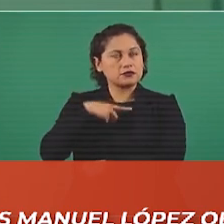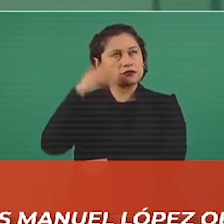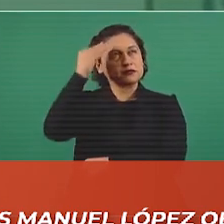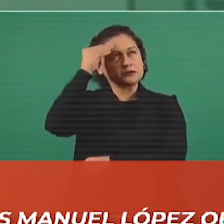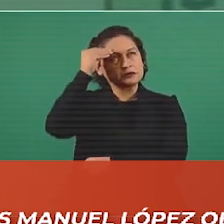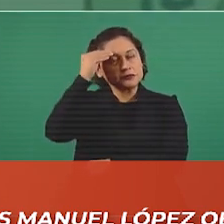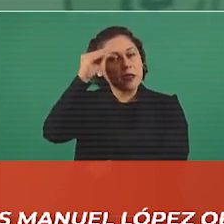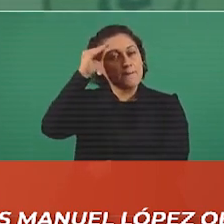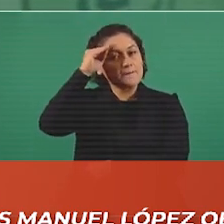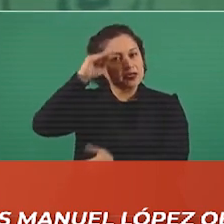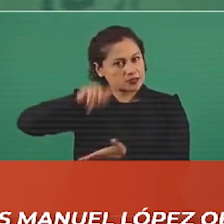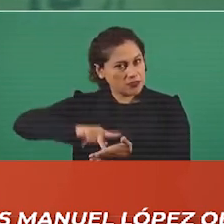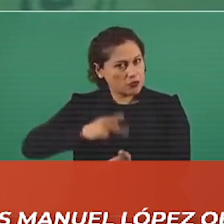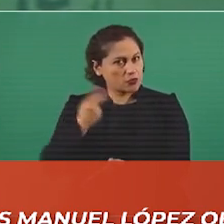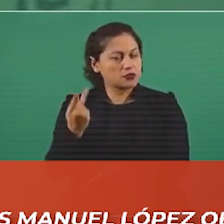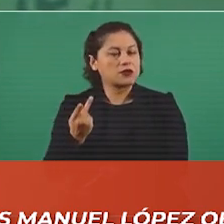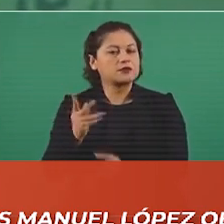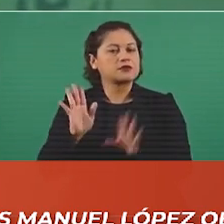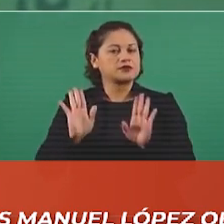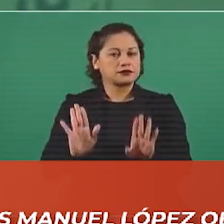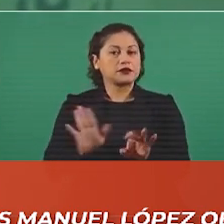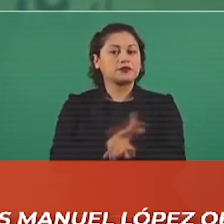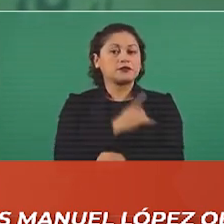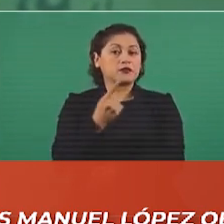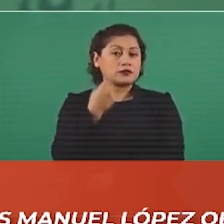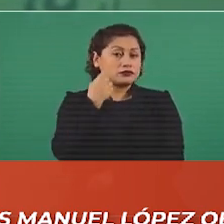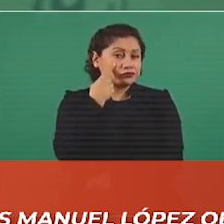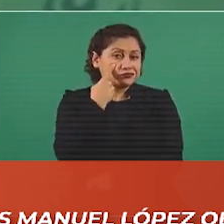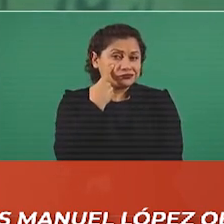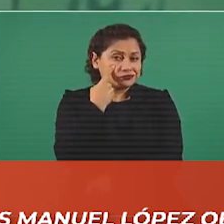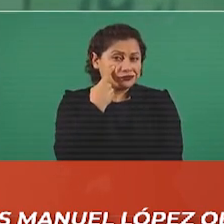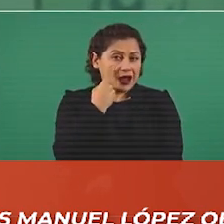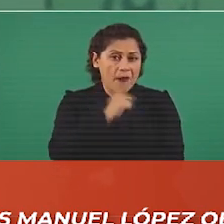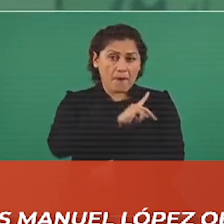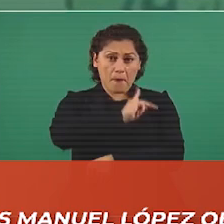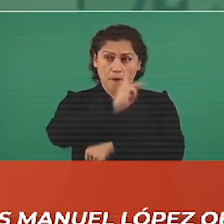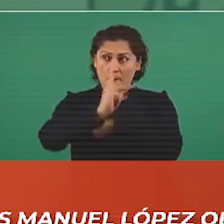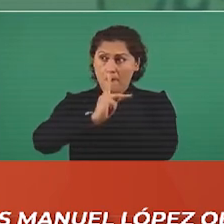porque no se debe aislar a nadie,